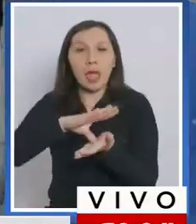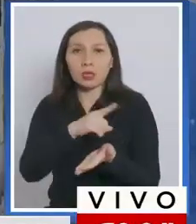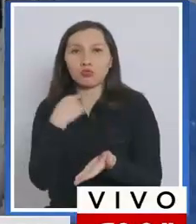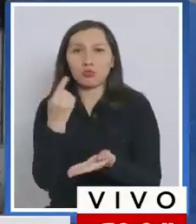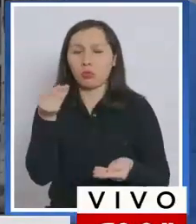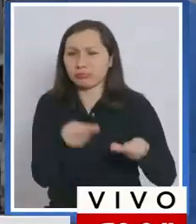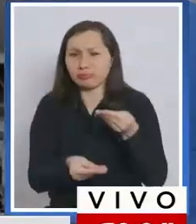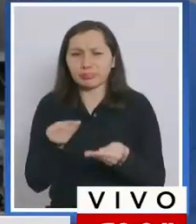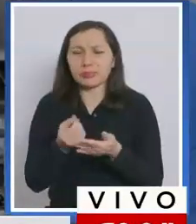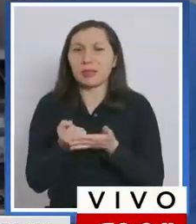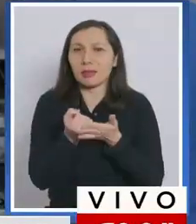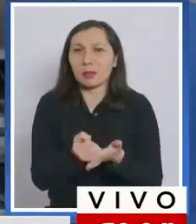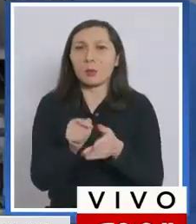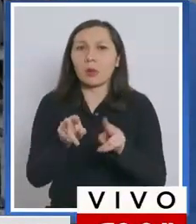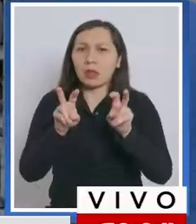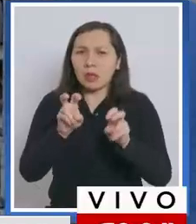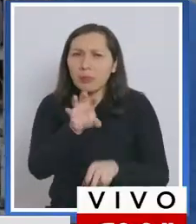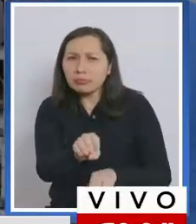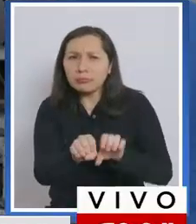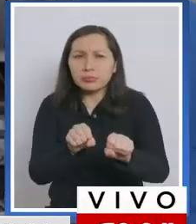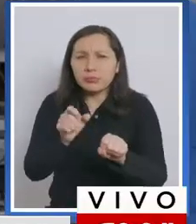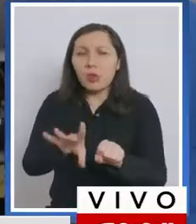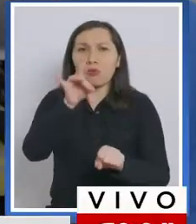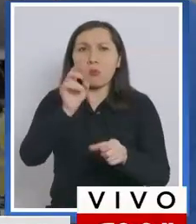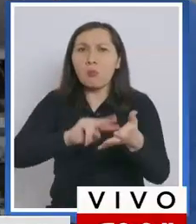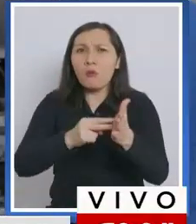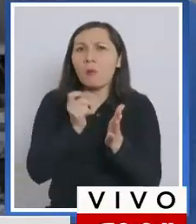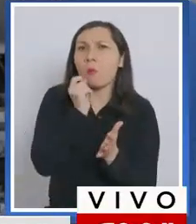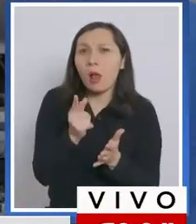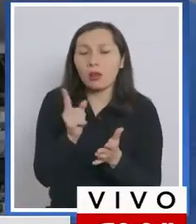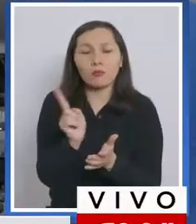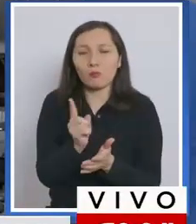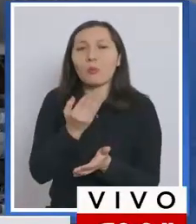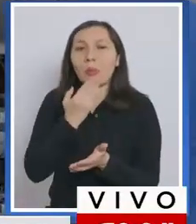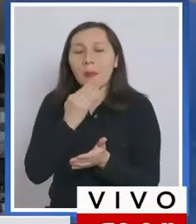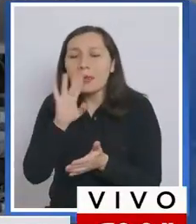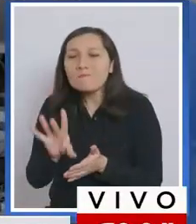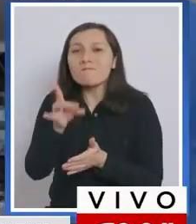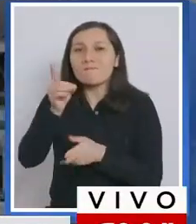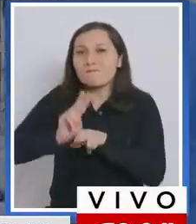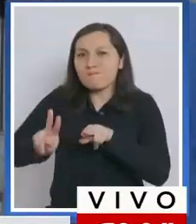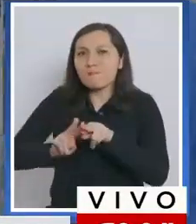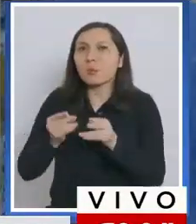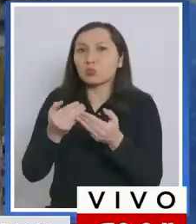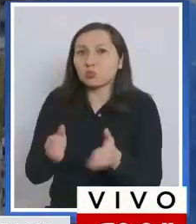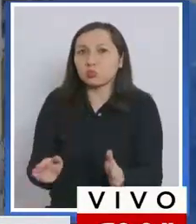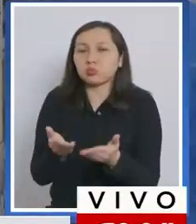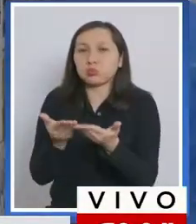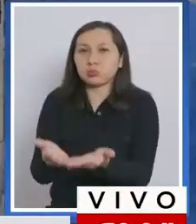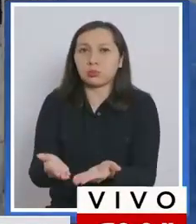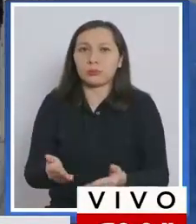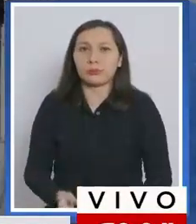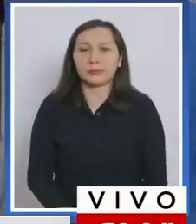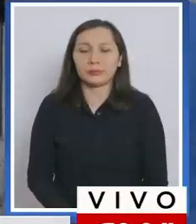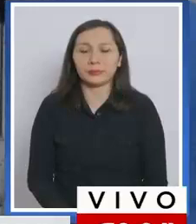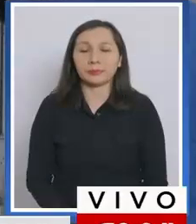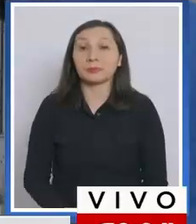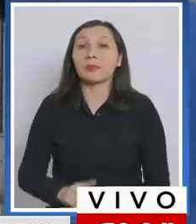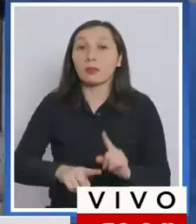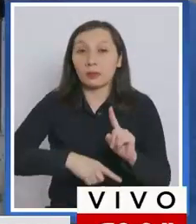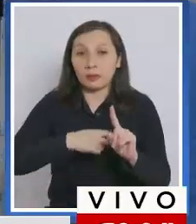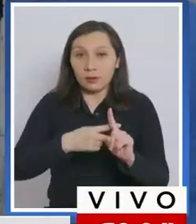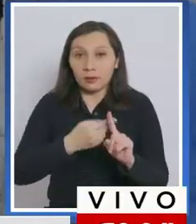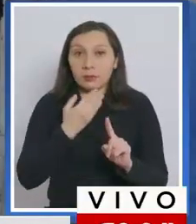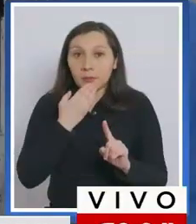aportemos no solamente a identificar los problemas sino que también a encontrar la solución y además